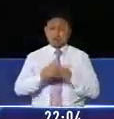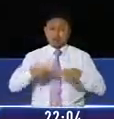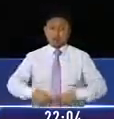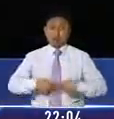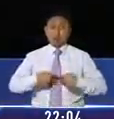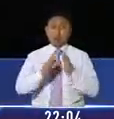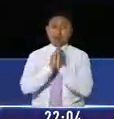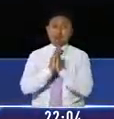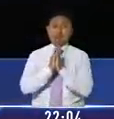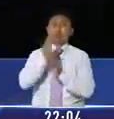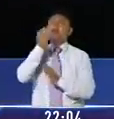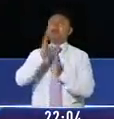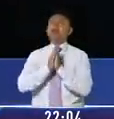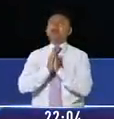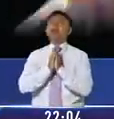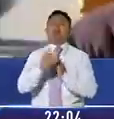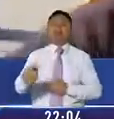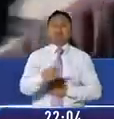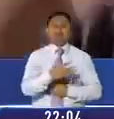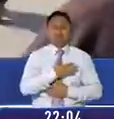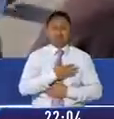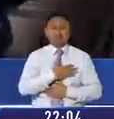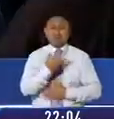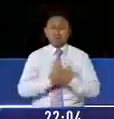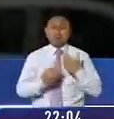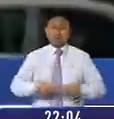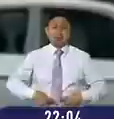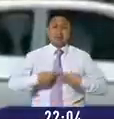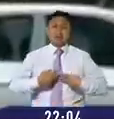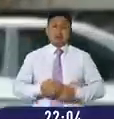vivo, mi hijo está vivo.